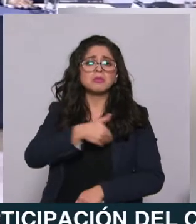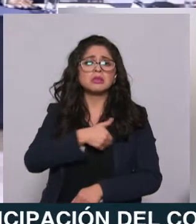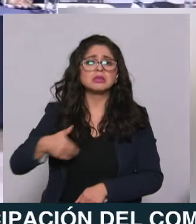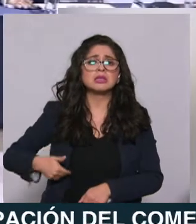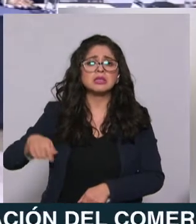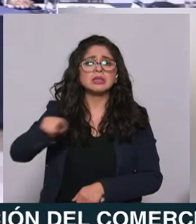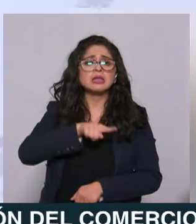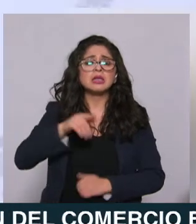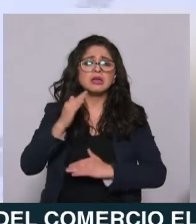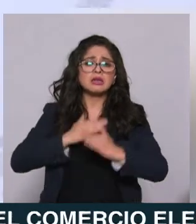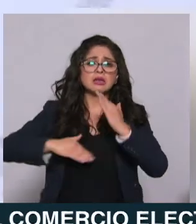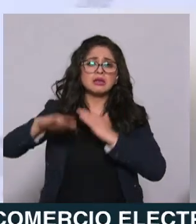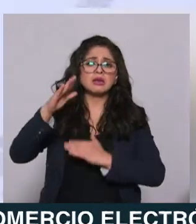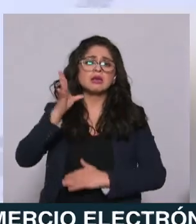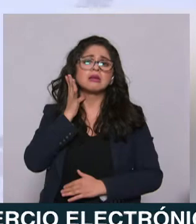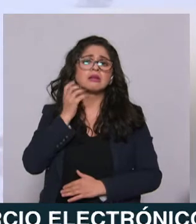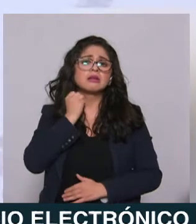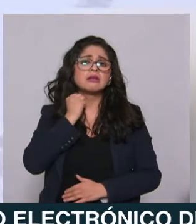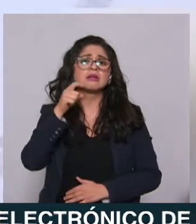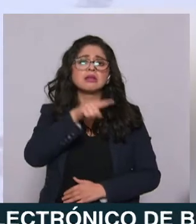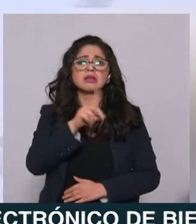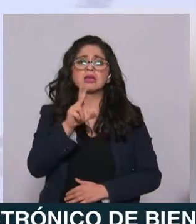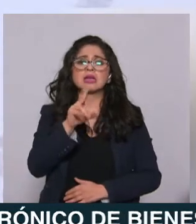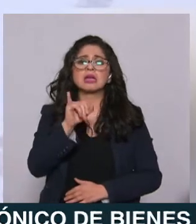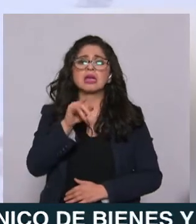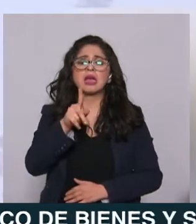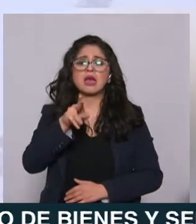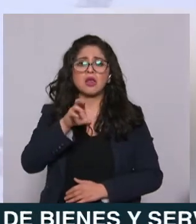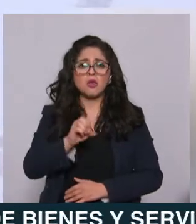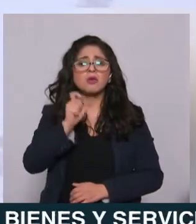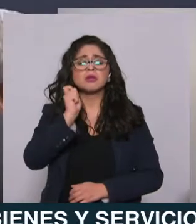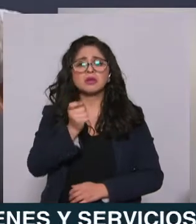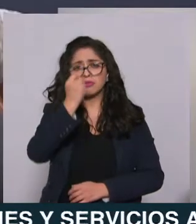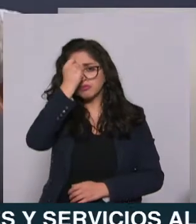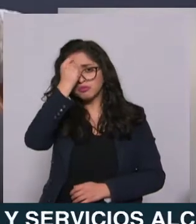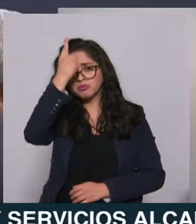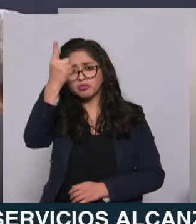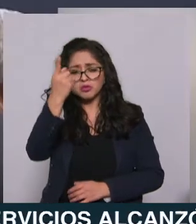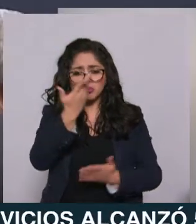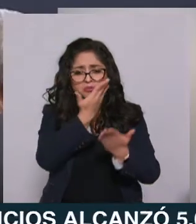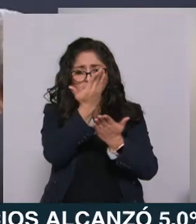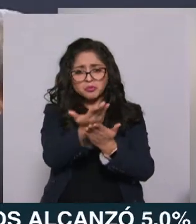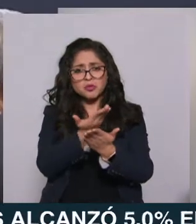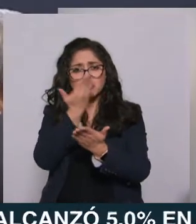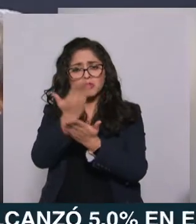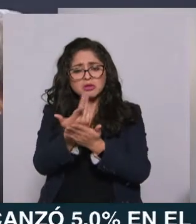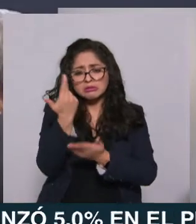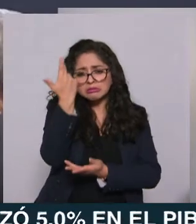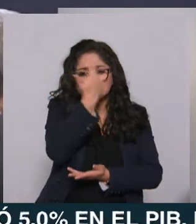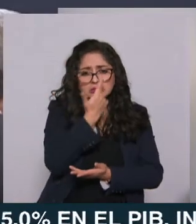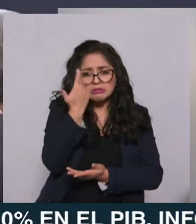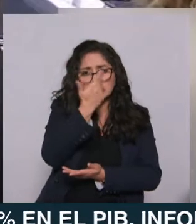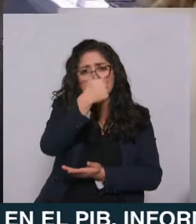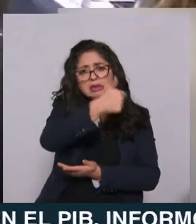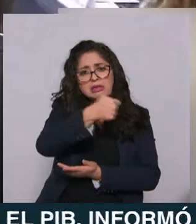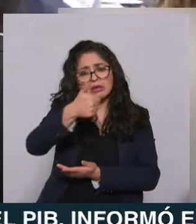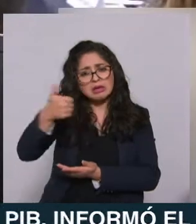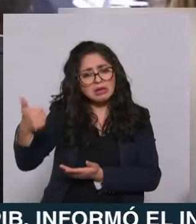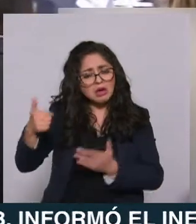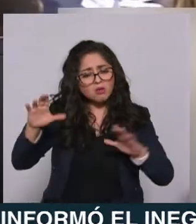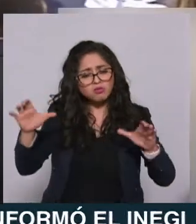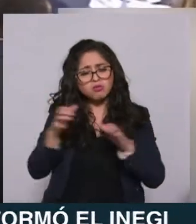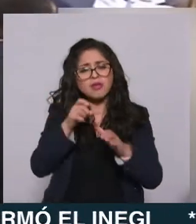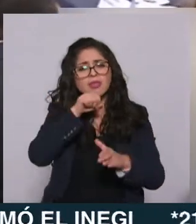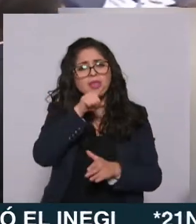Política de la Cámara Alta, Ricardo Monreal, indicó que las iniciativas serán analizadas y enriquecidas. Además, enumeró